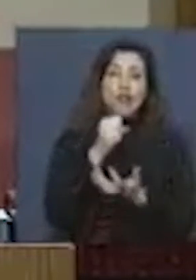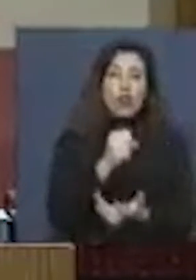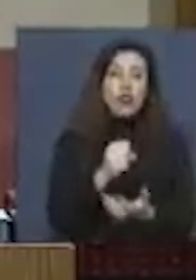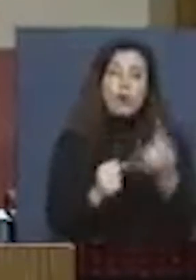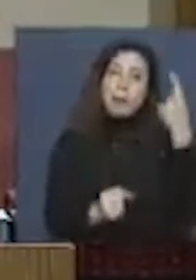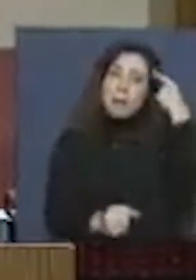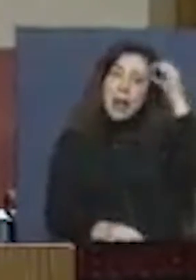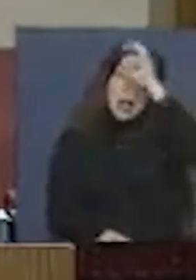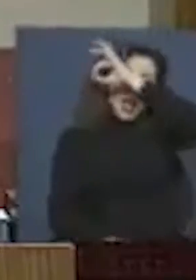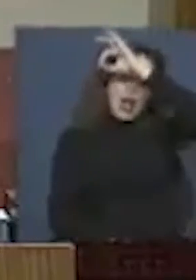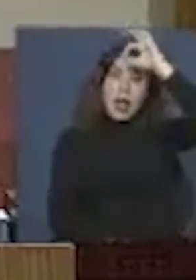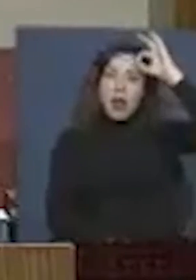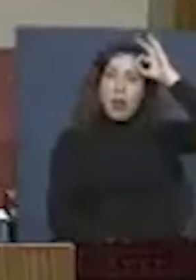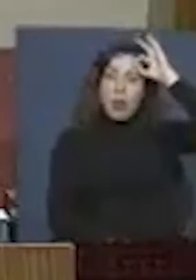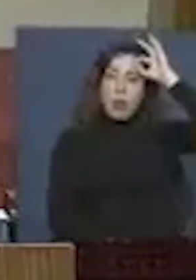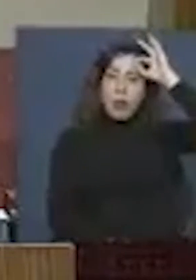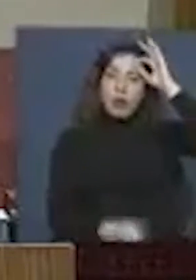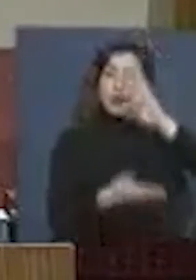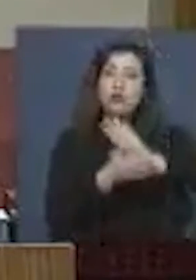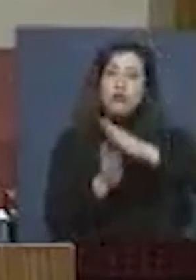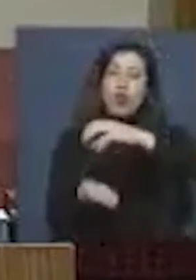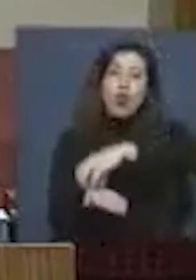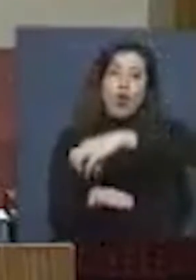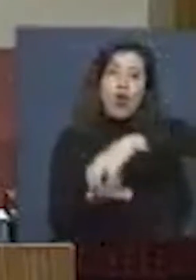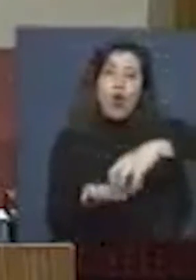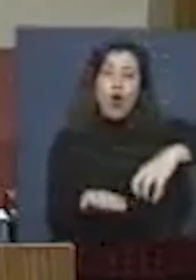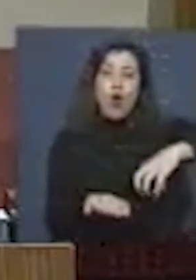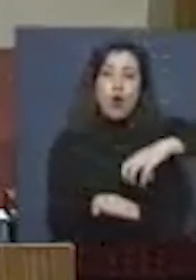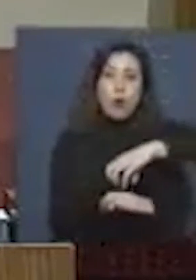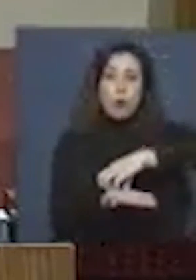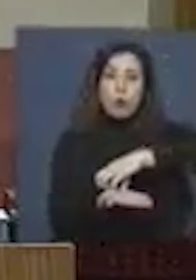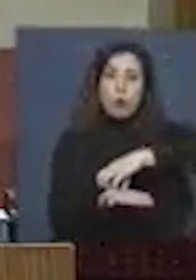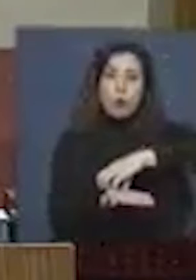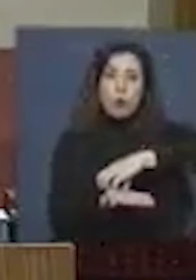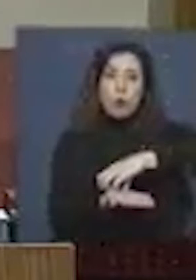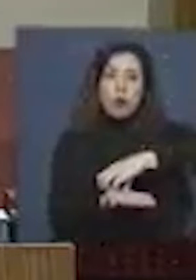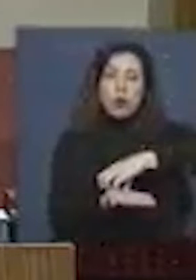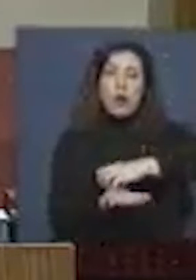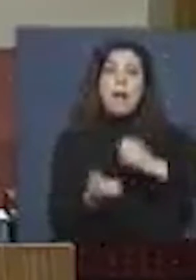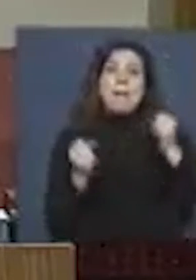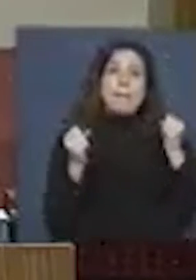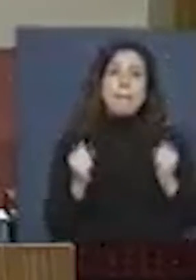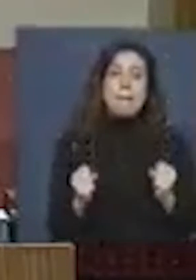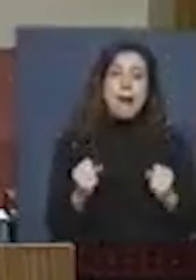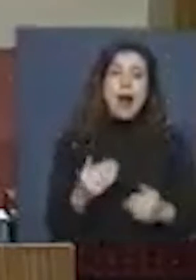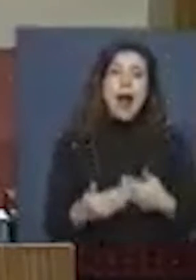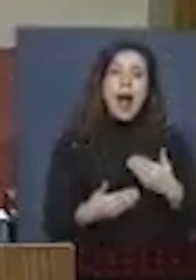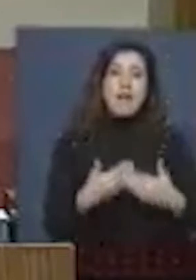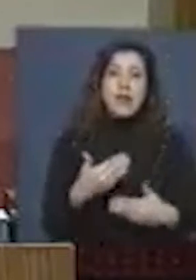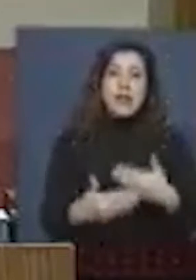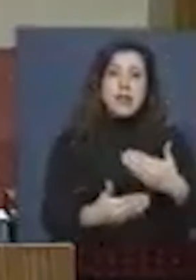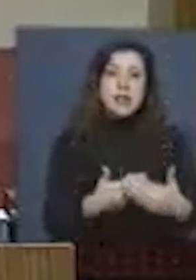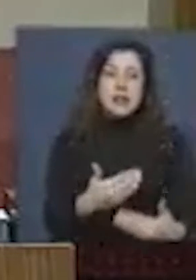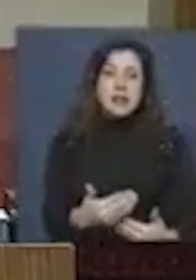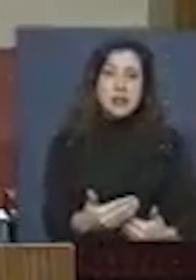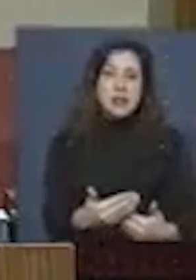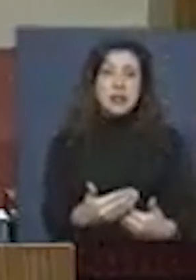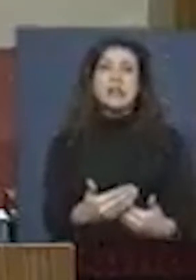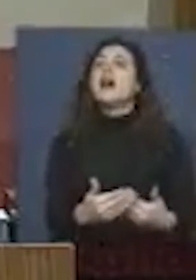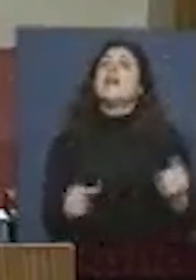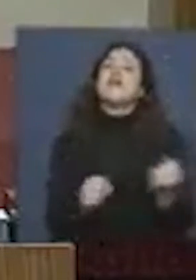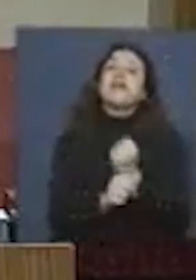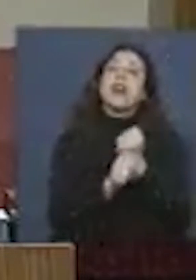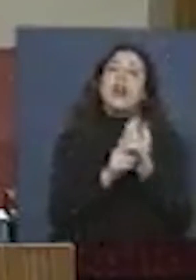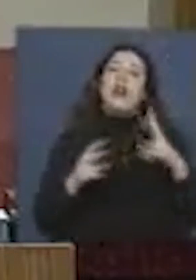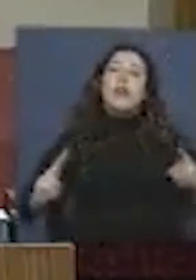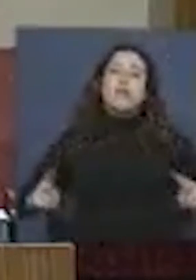la región de la Araucanía, para todas sus comunas, para evidentemente poder de alguna manera ir avanzando en todo lo que significa la